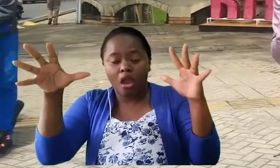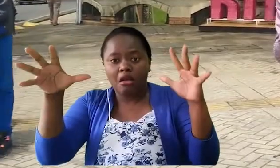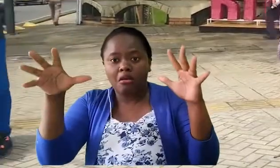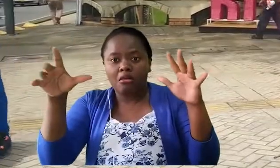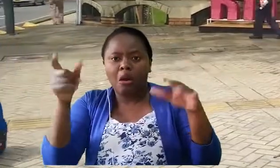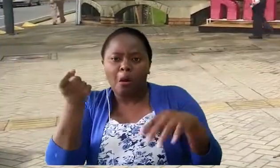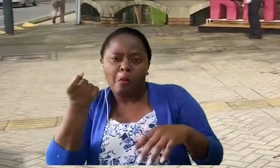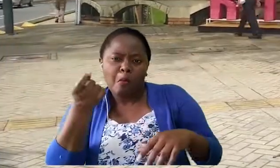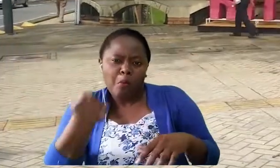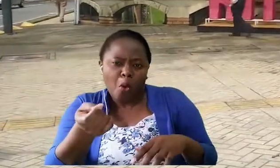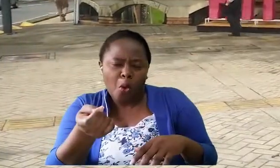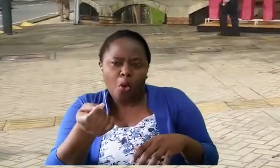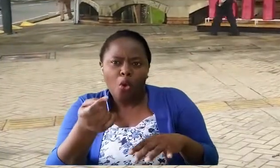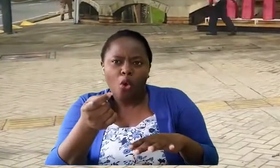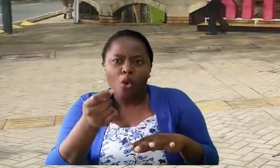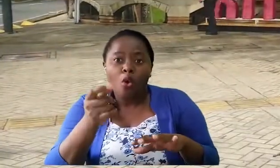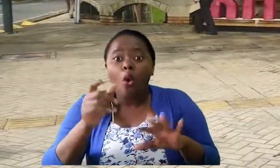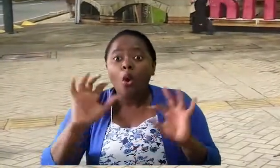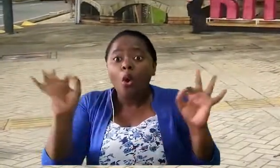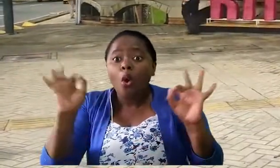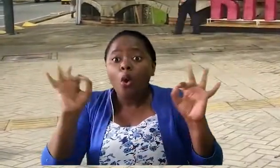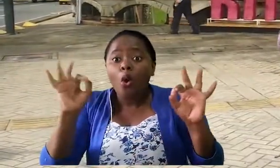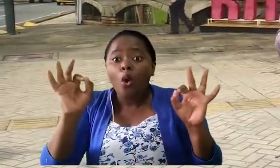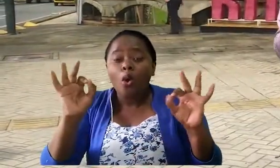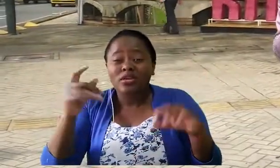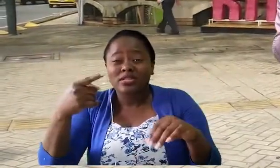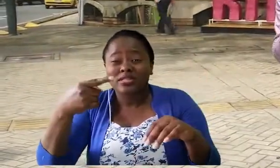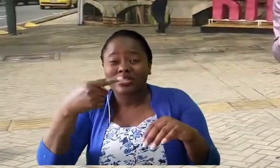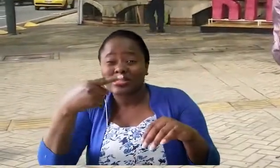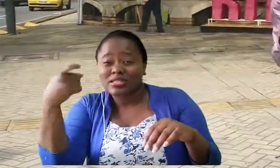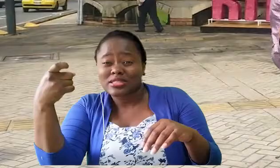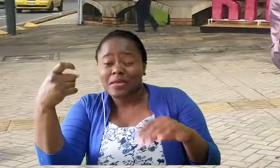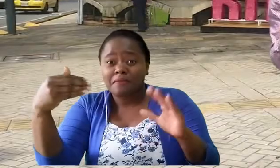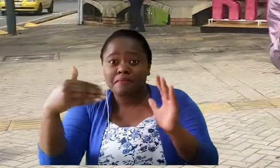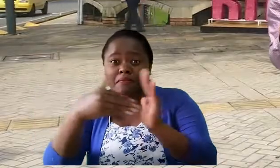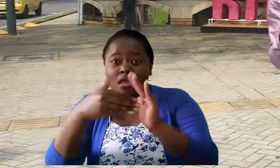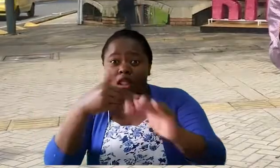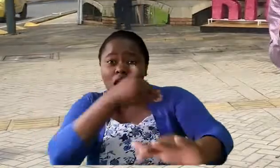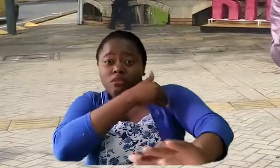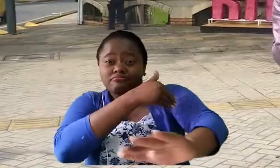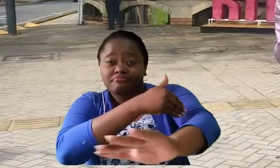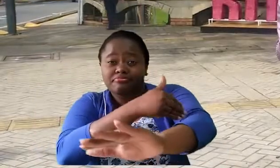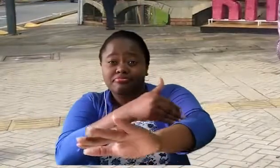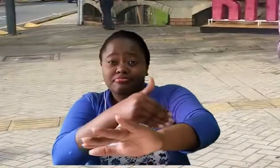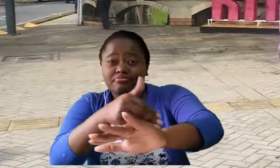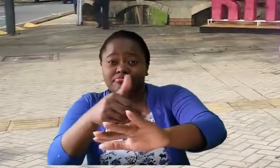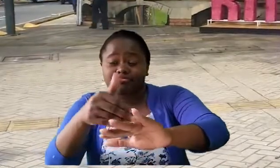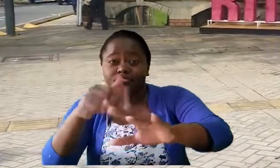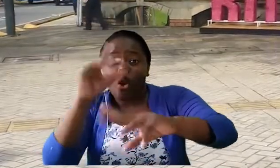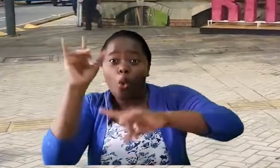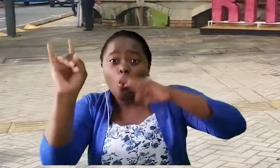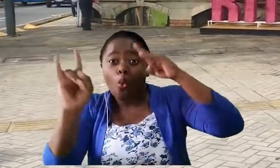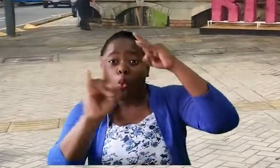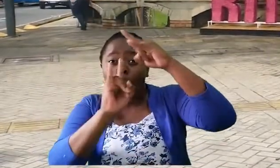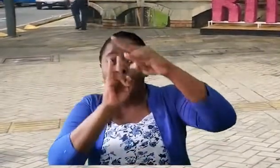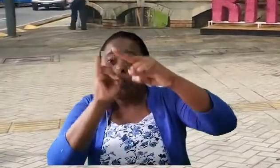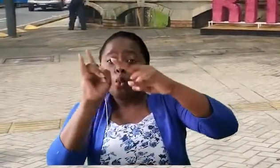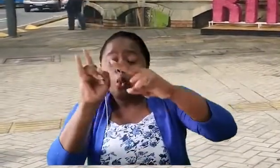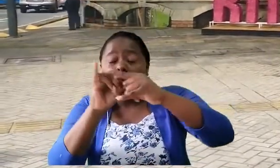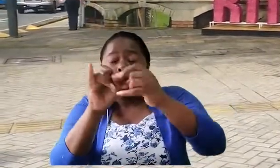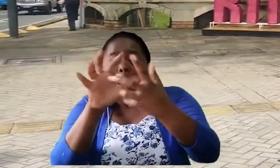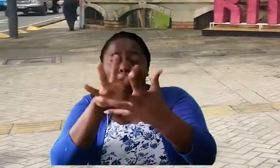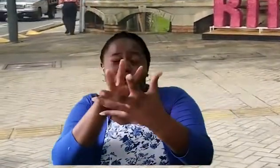en 100.000 billones, el universo se habría colapsado de nuevo antes de que